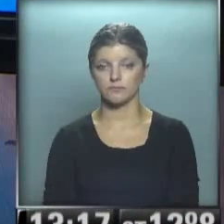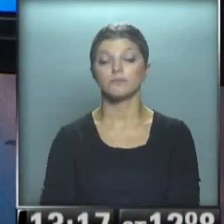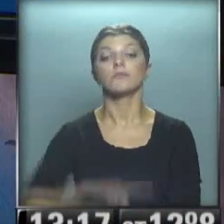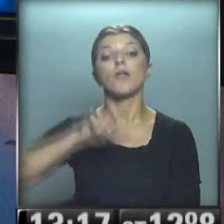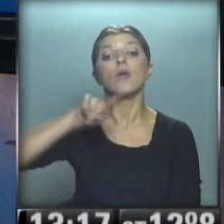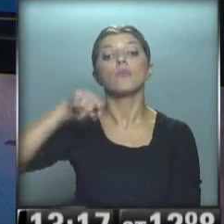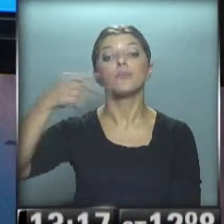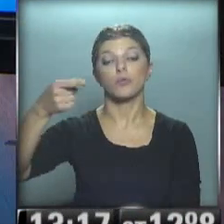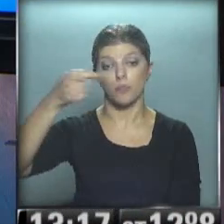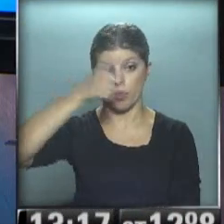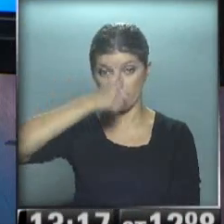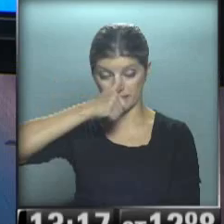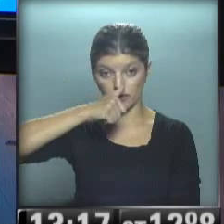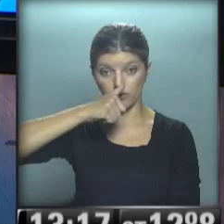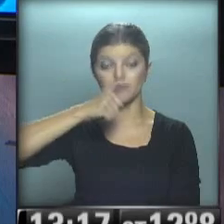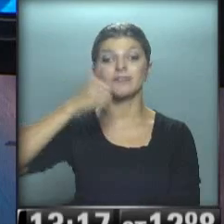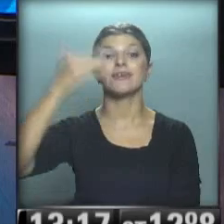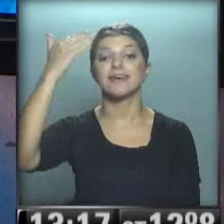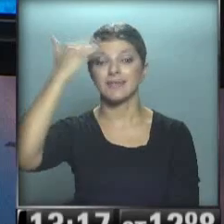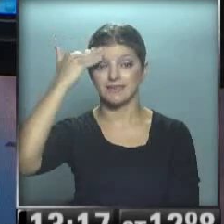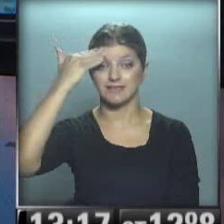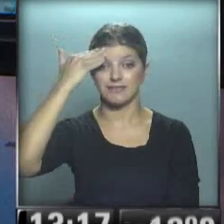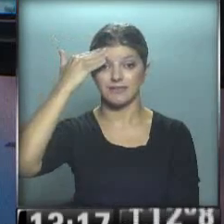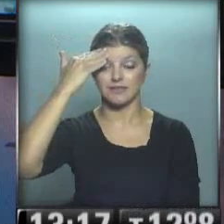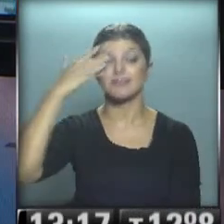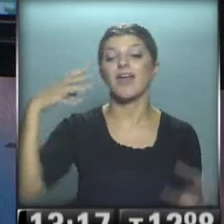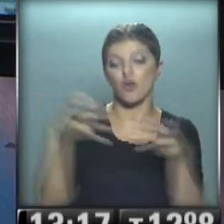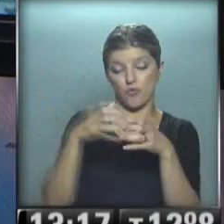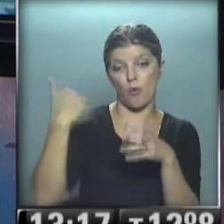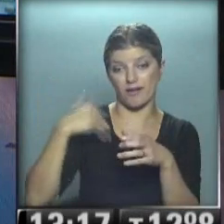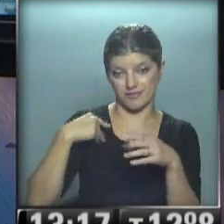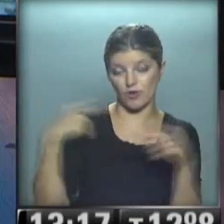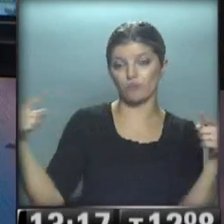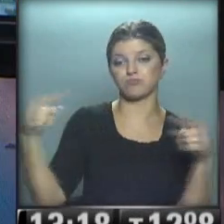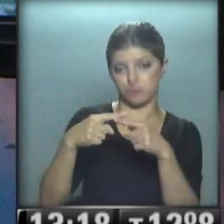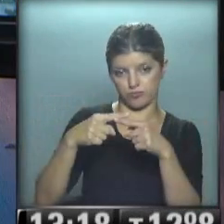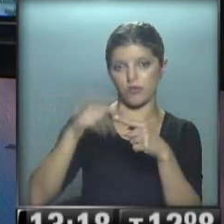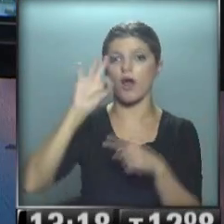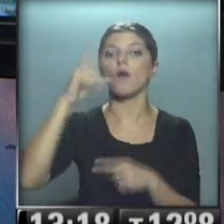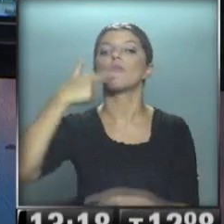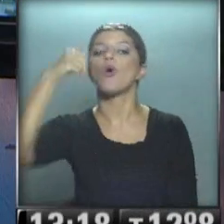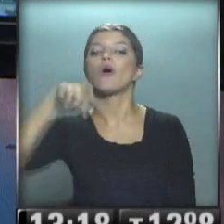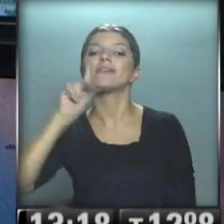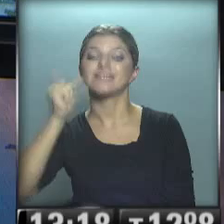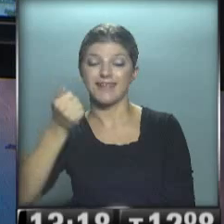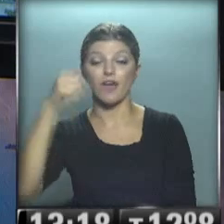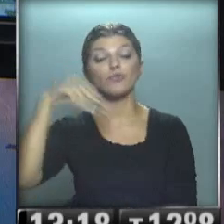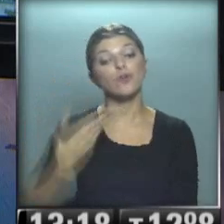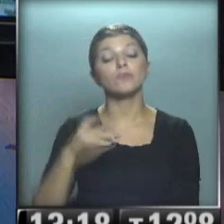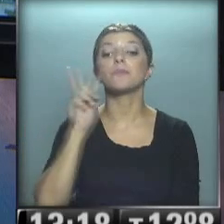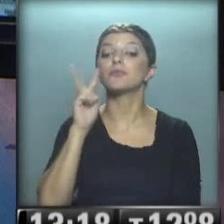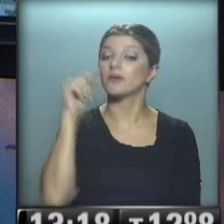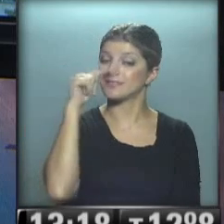próximo domingo 15 la selección debuta en la Copa del Mundo contra Bosnia. Visión 7